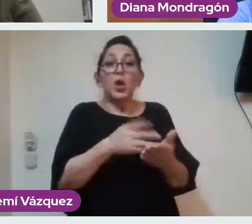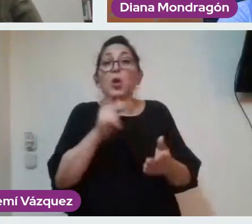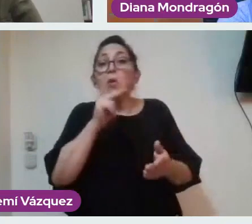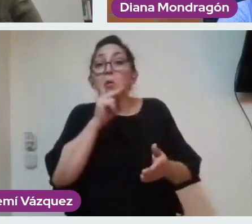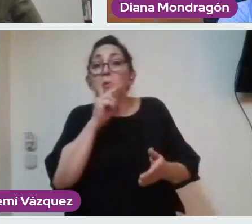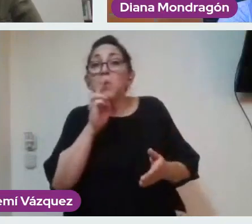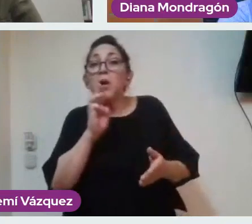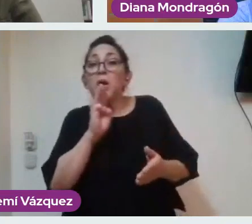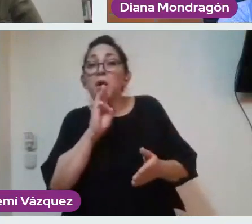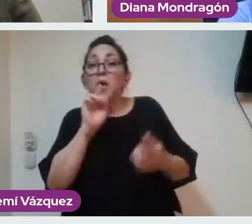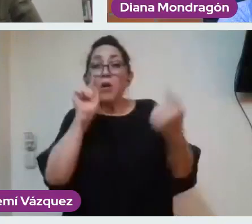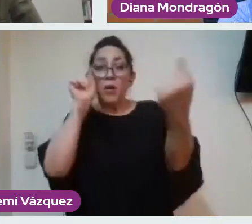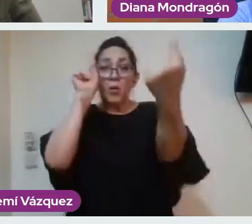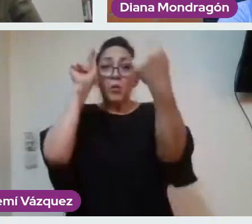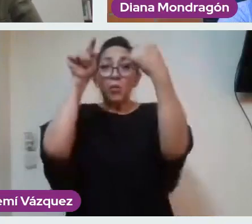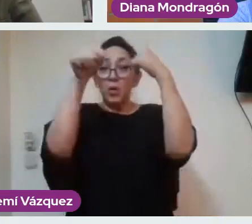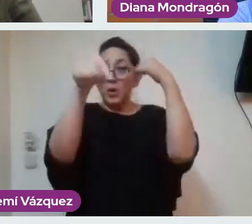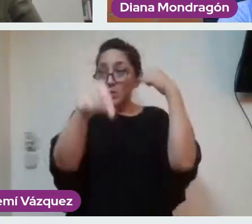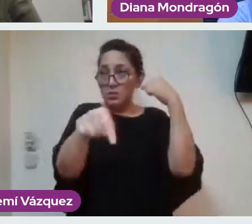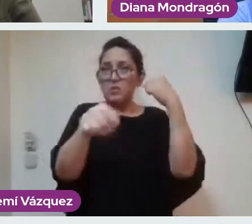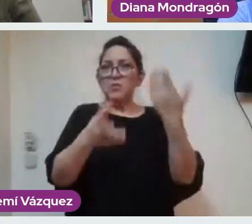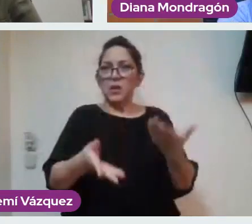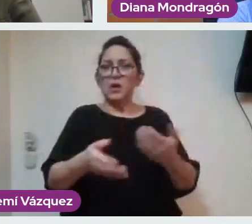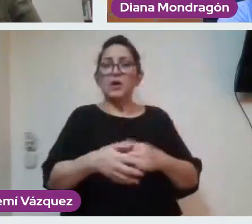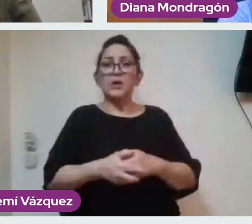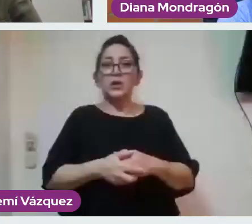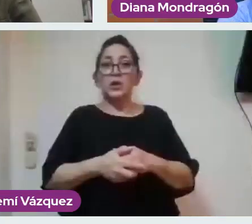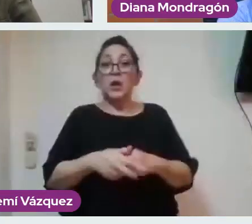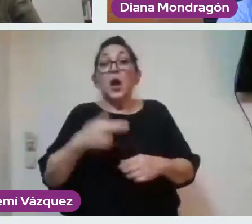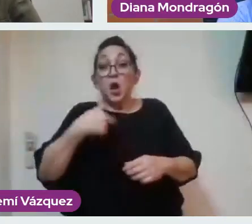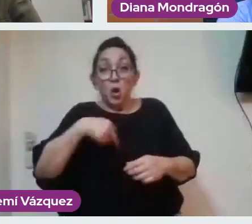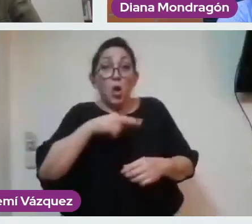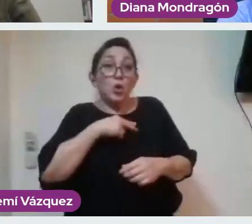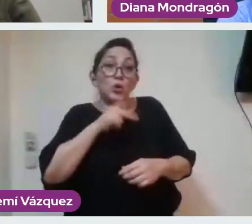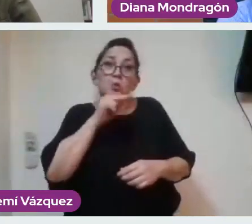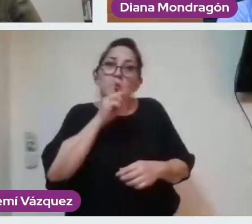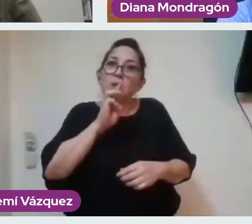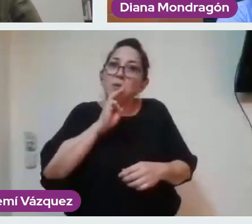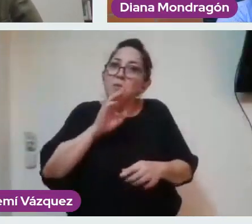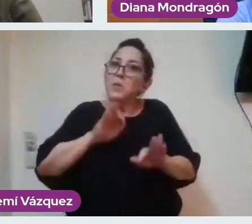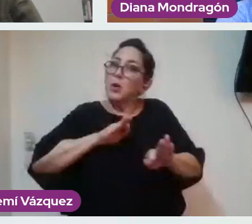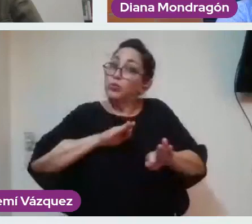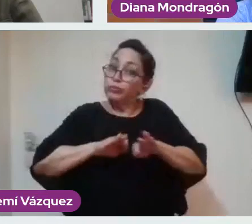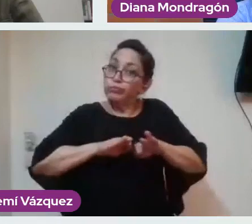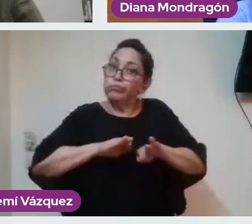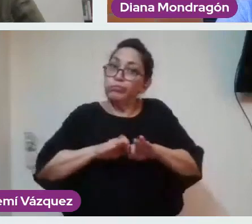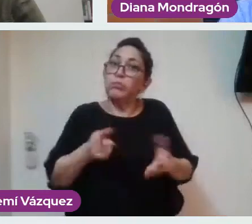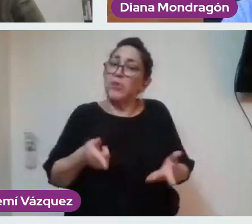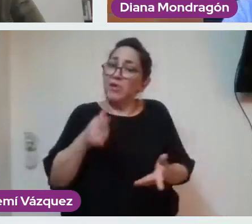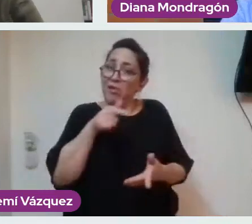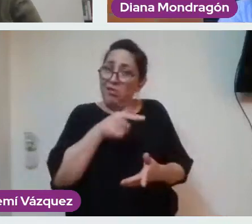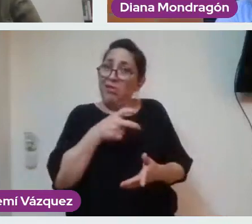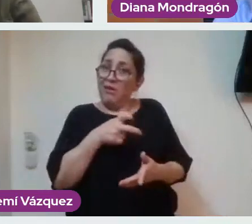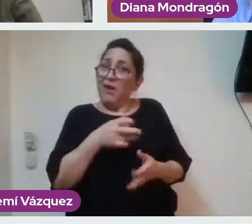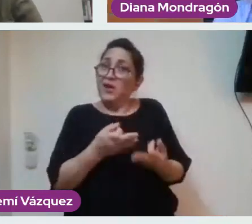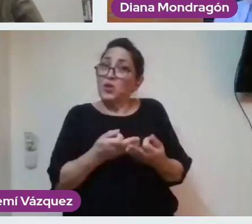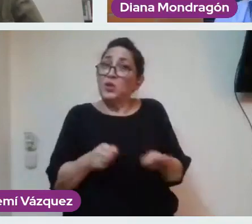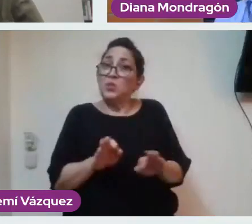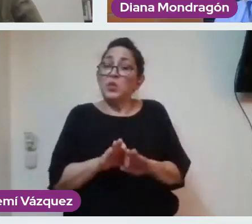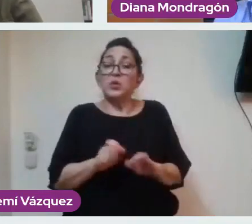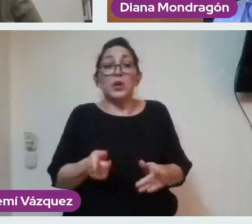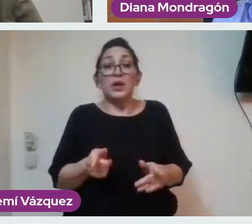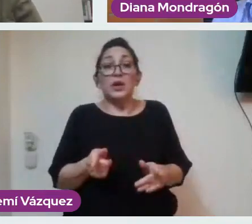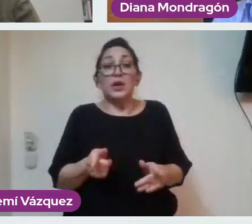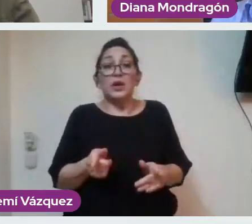encargados del cuidado de las infancias, que trabajamos, ¿no? Eso también es un punto importante porque, bueno, pues si muchas veces la junta es a las 9